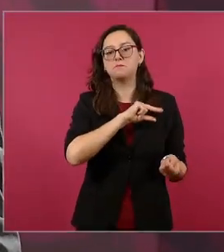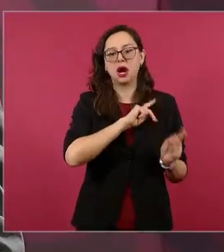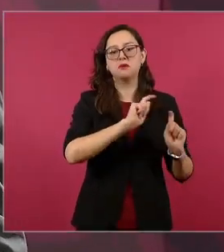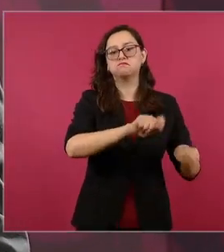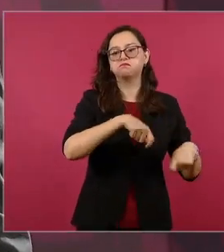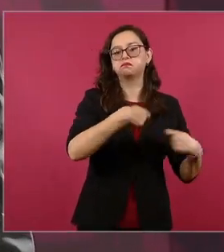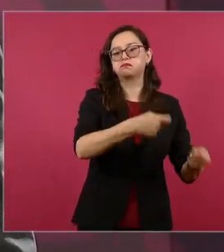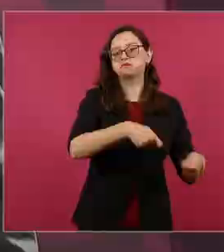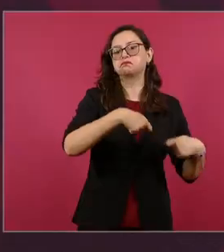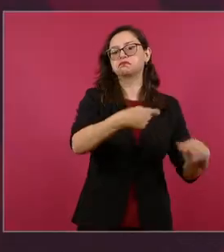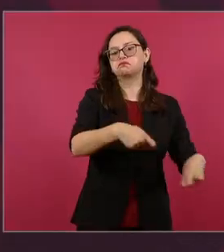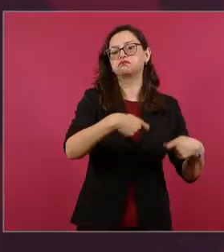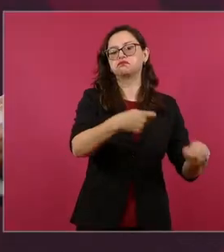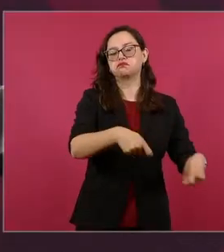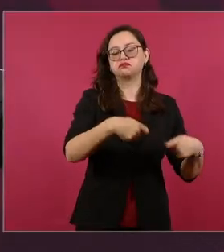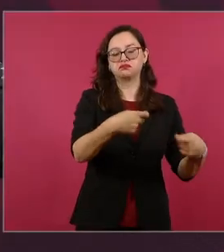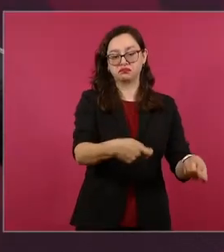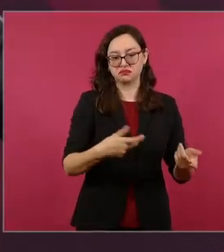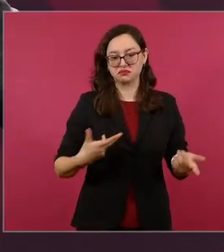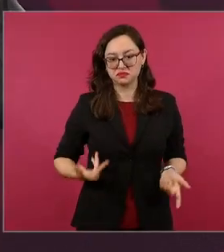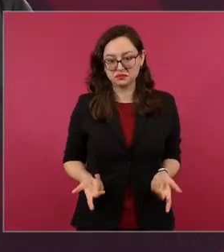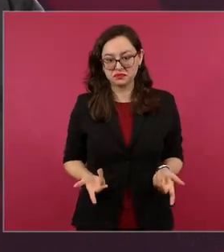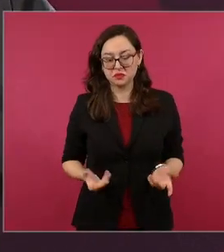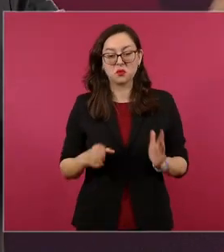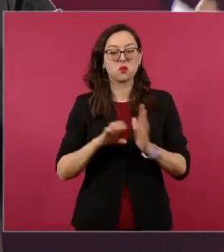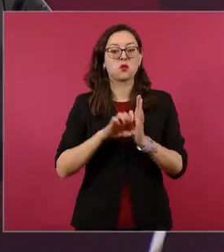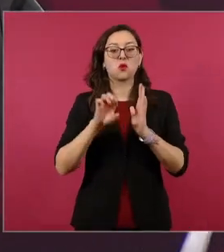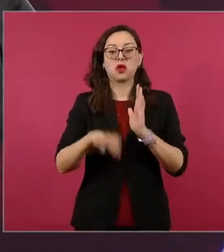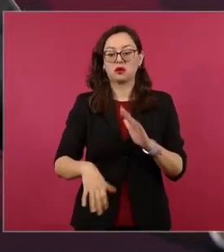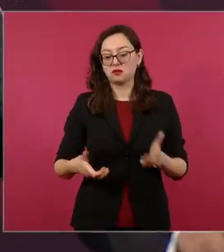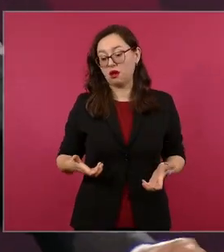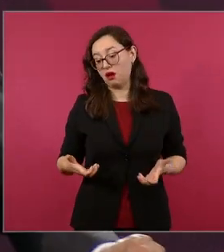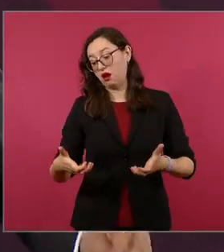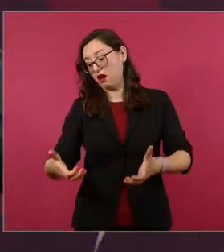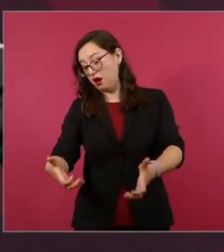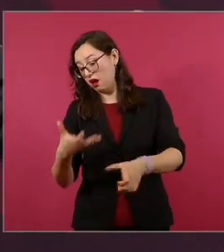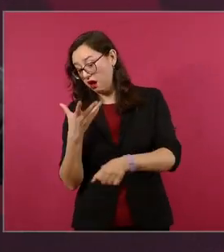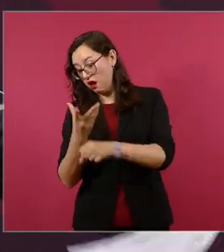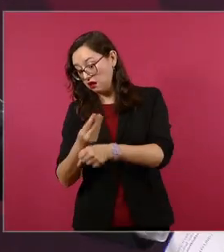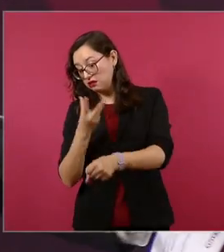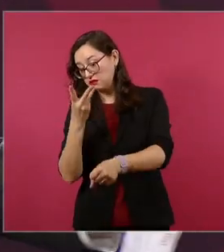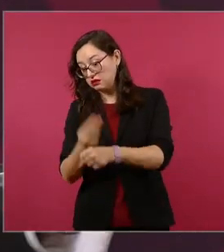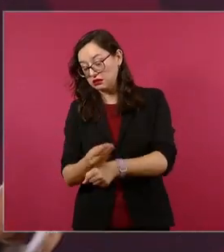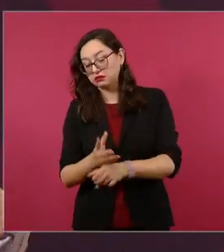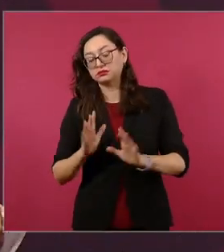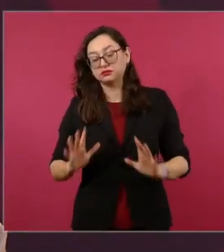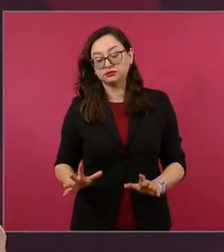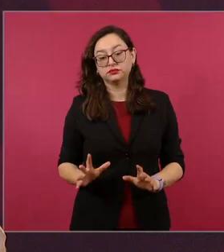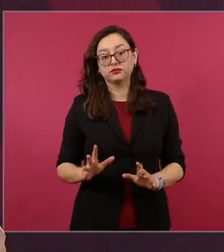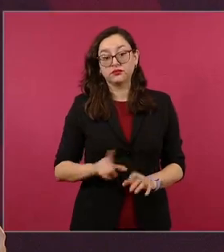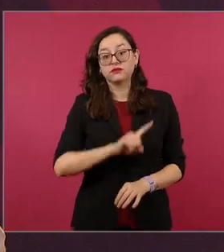anteriormente. Se hacía una autopista, pero había que pagar, todo era de paga.